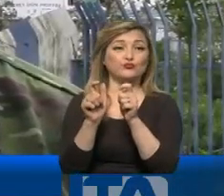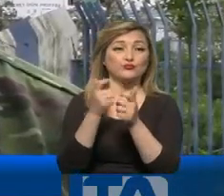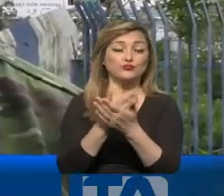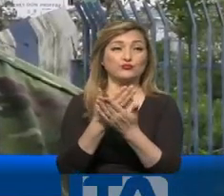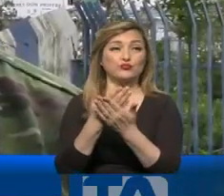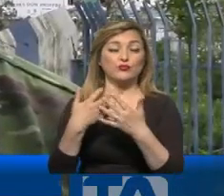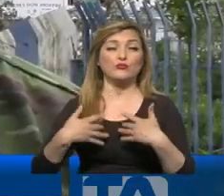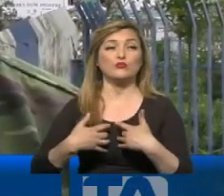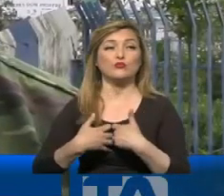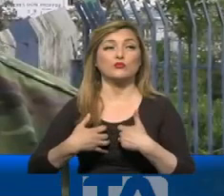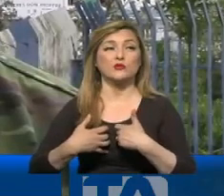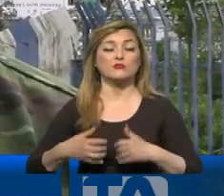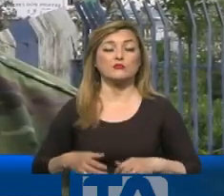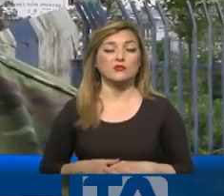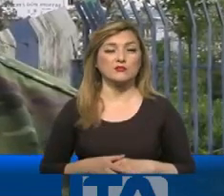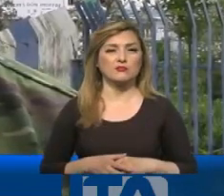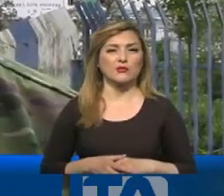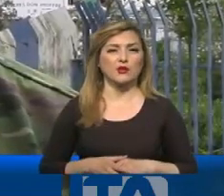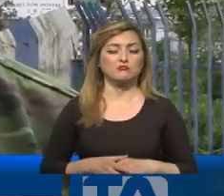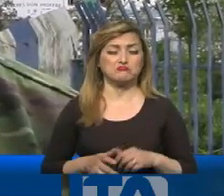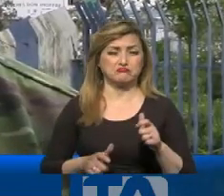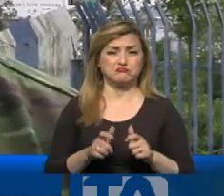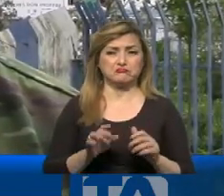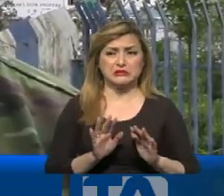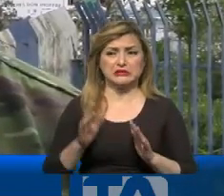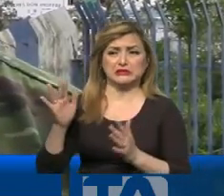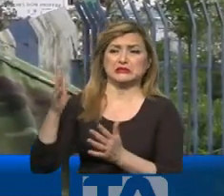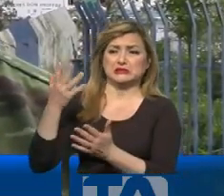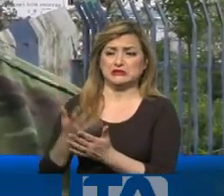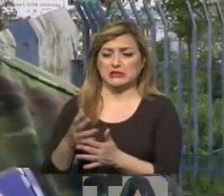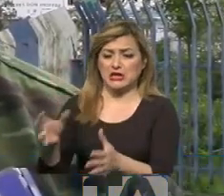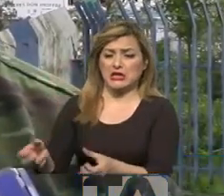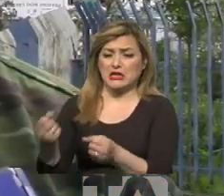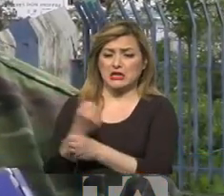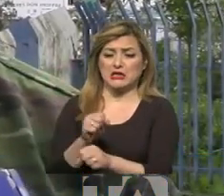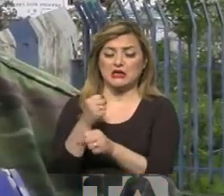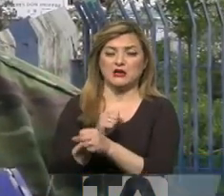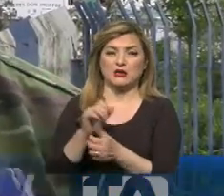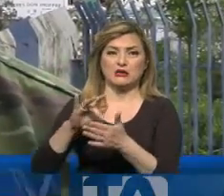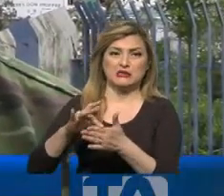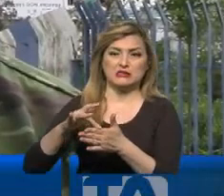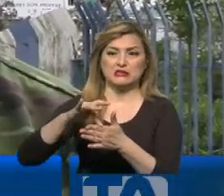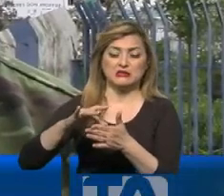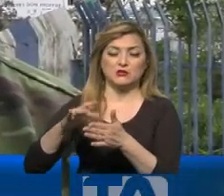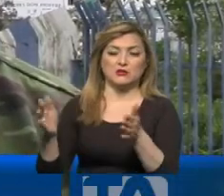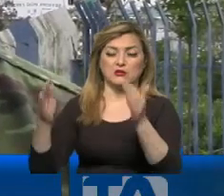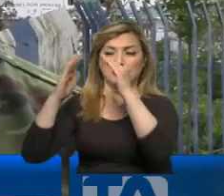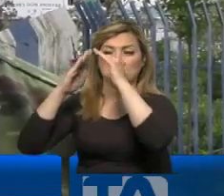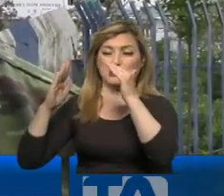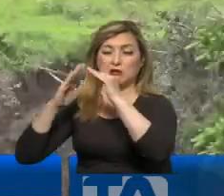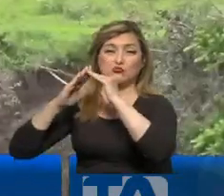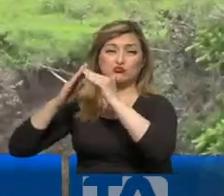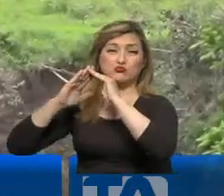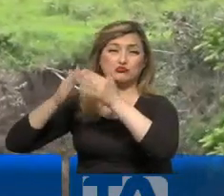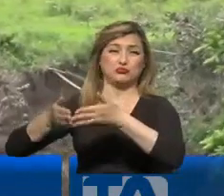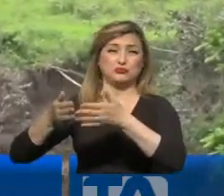bienes, por sus animales, les obliga a tratar de regresar, pero hay que tomar en cuenta que los riesgos y las afectaciones podrían ser